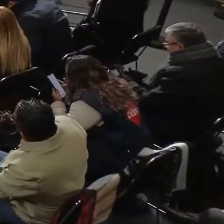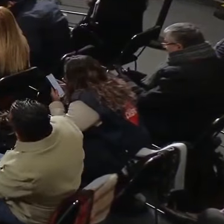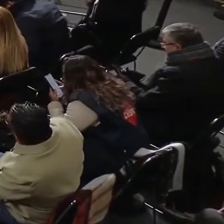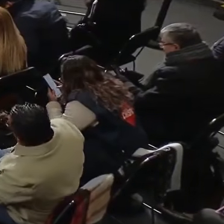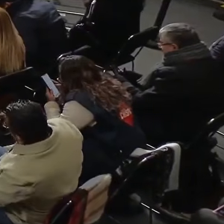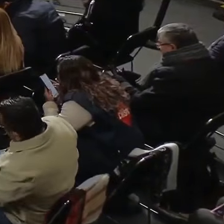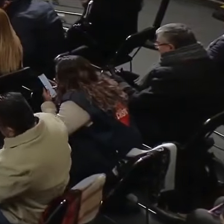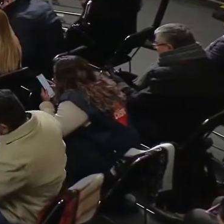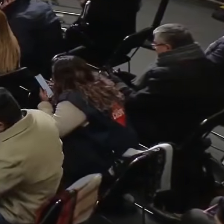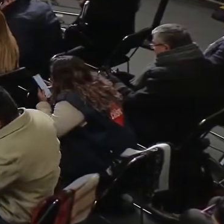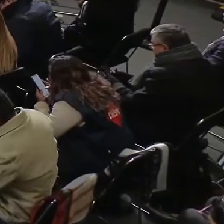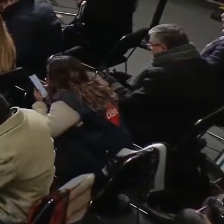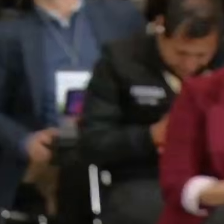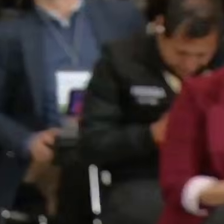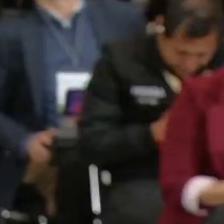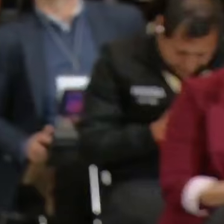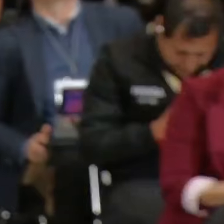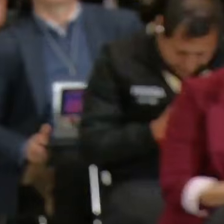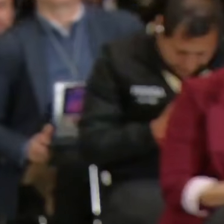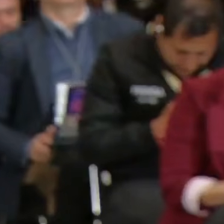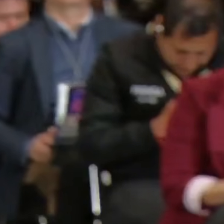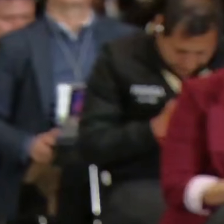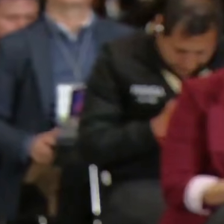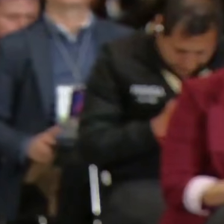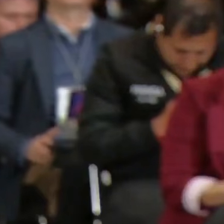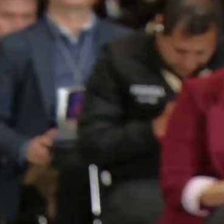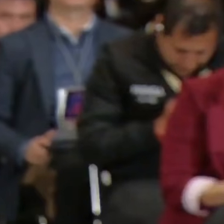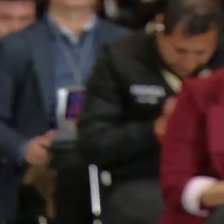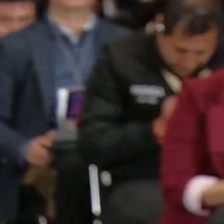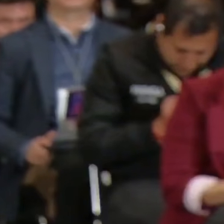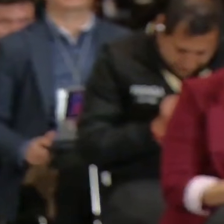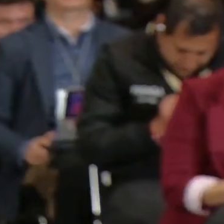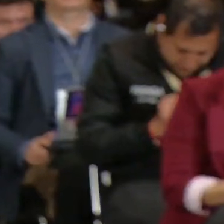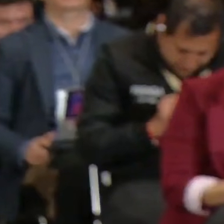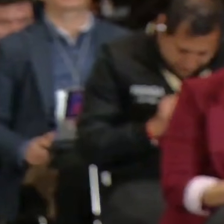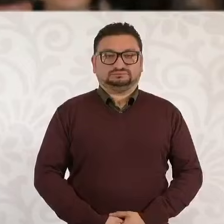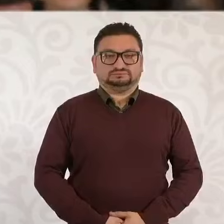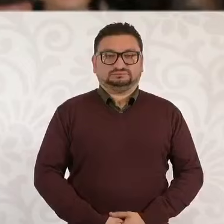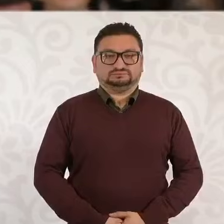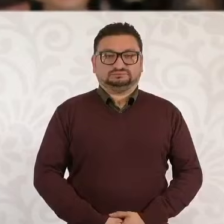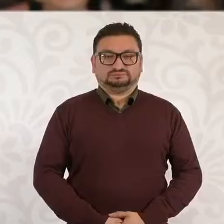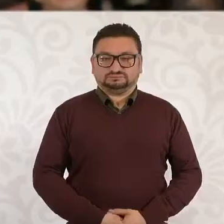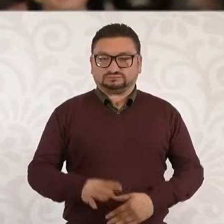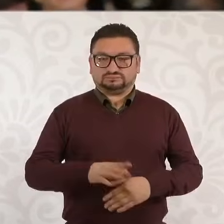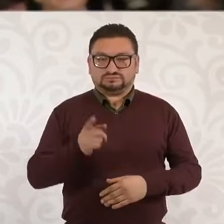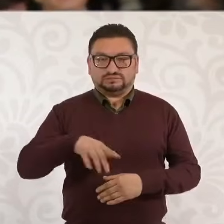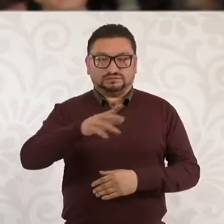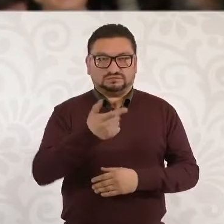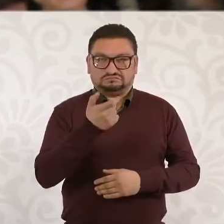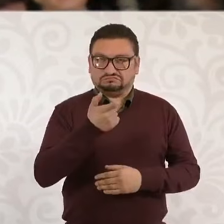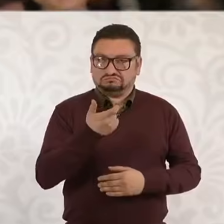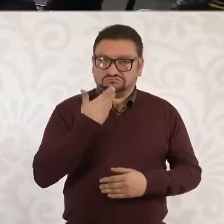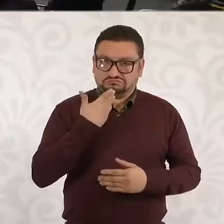el inmediato caso, pues el peso sigue fuerte frente a las monedas extranjeras.